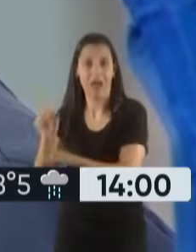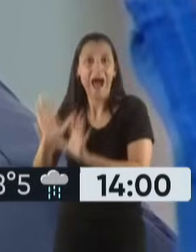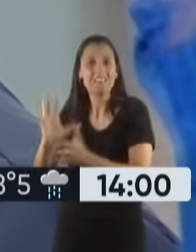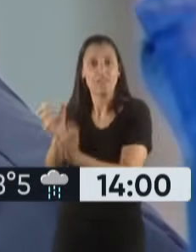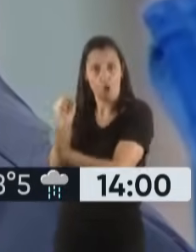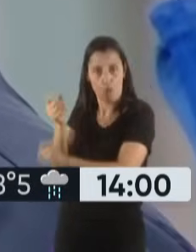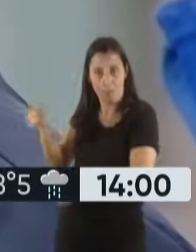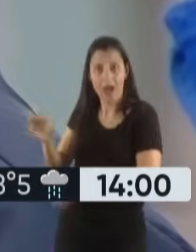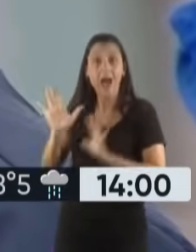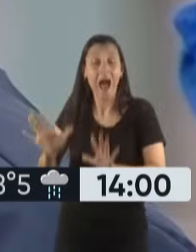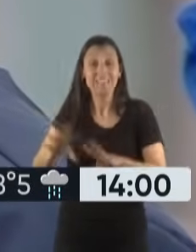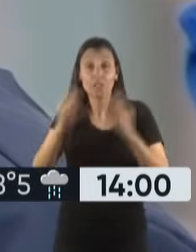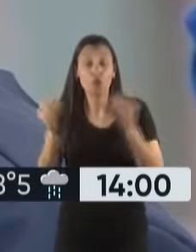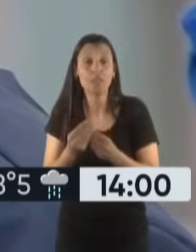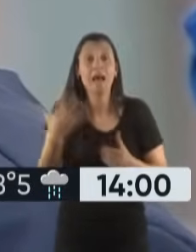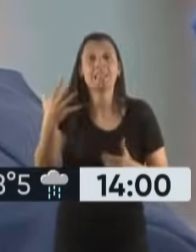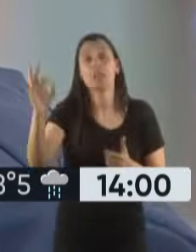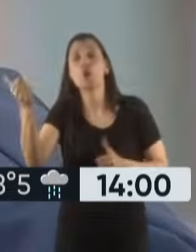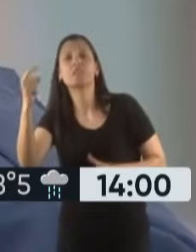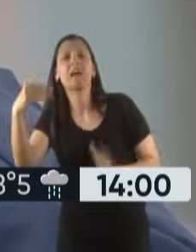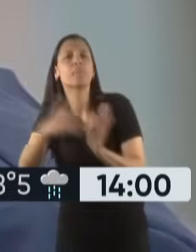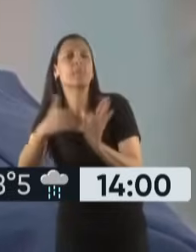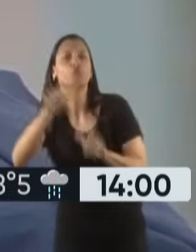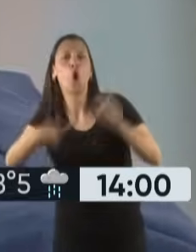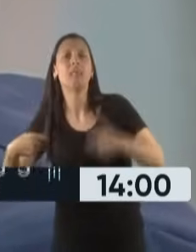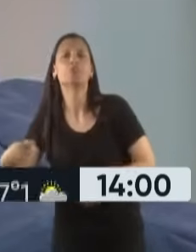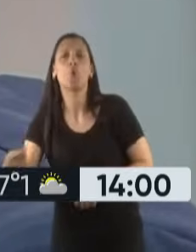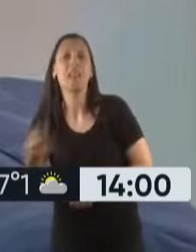Y así a 5 o 6 millones de jubilados, ¿cuántos fueron?